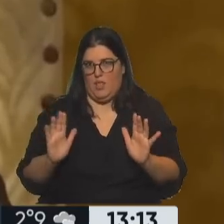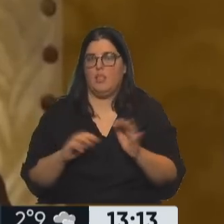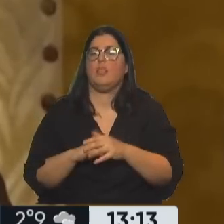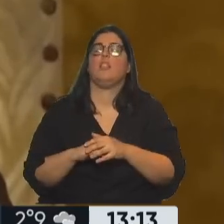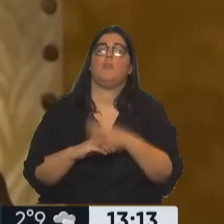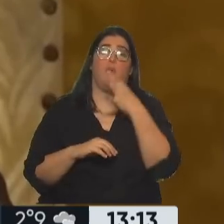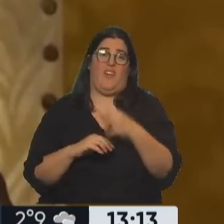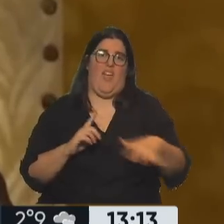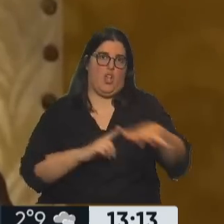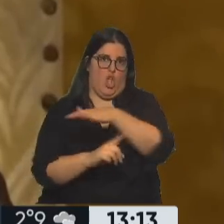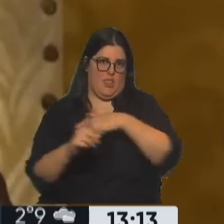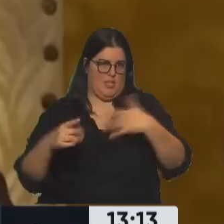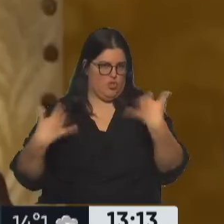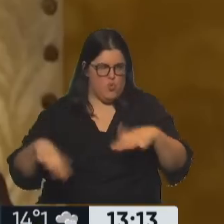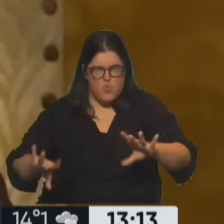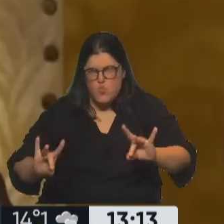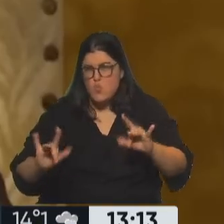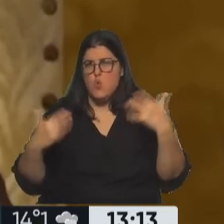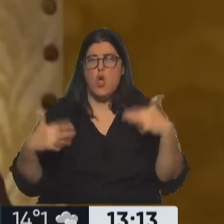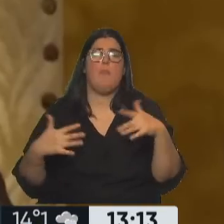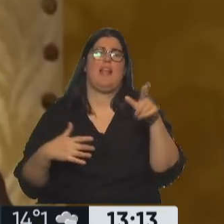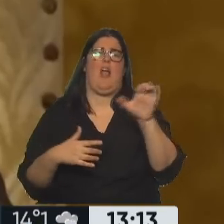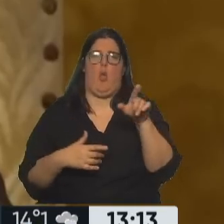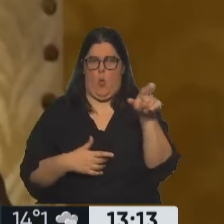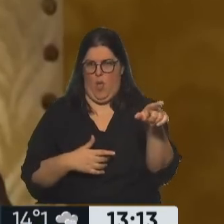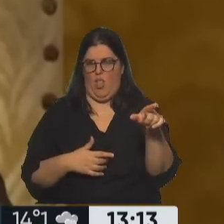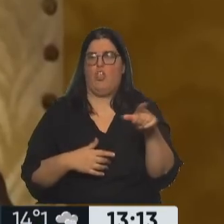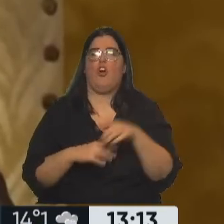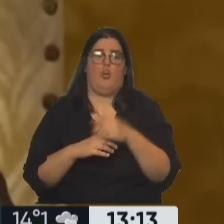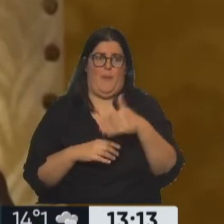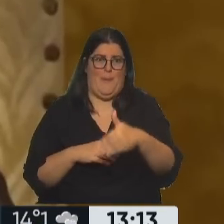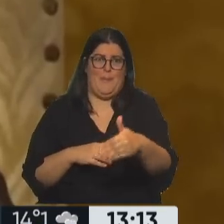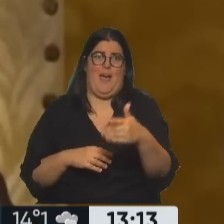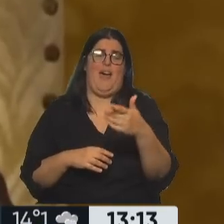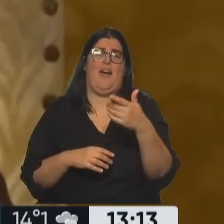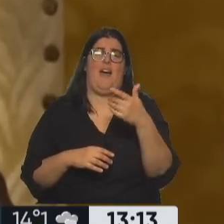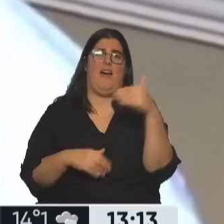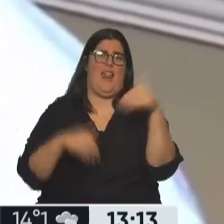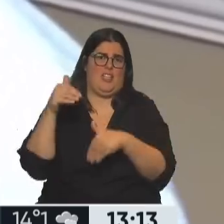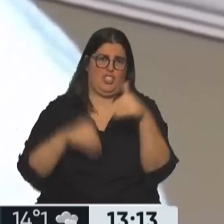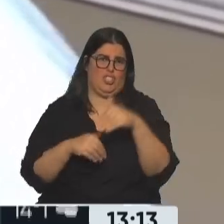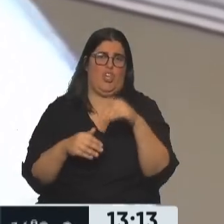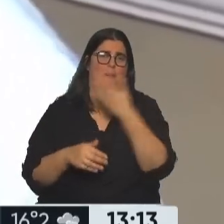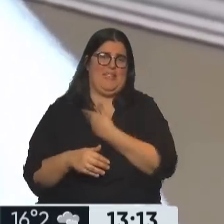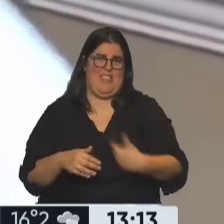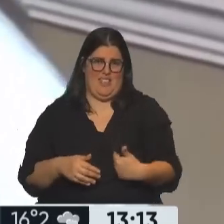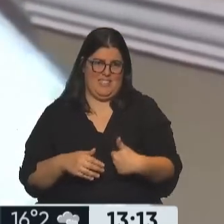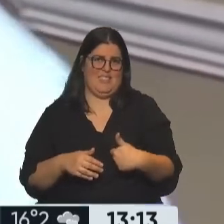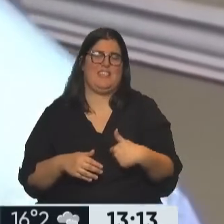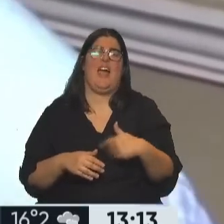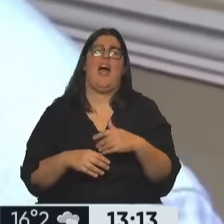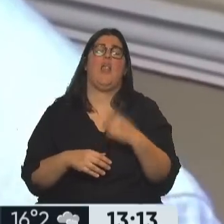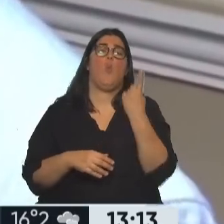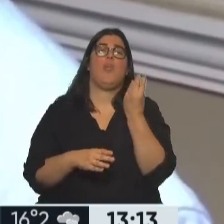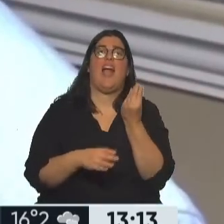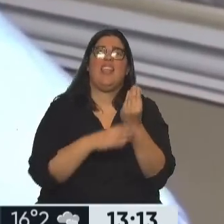un panorama muy complicado que está atravesando Ecuador a tan pocas horas de la elección presidencial, con